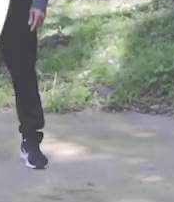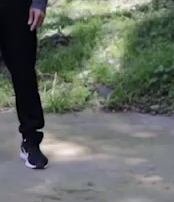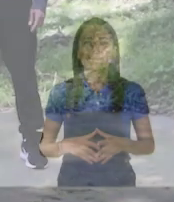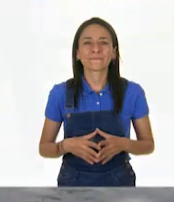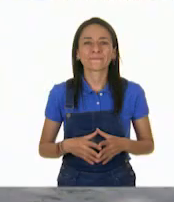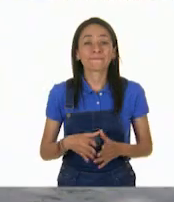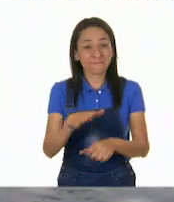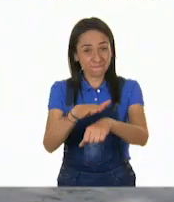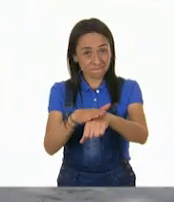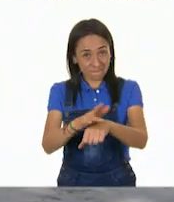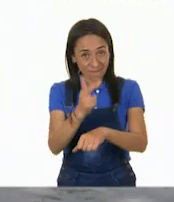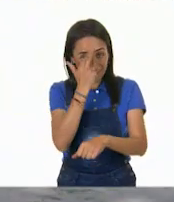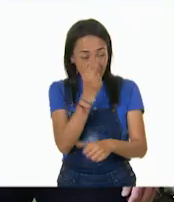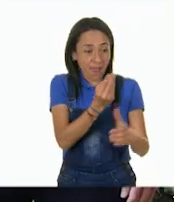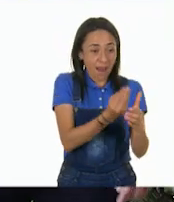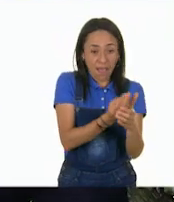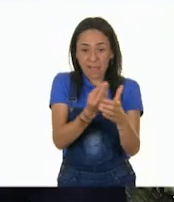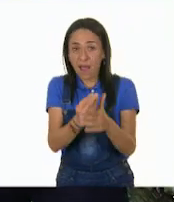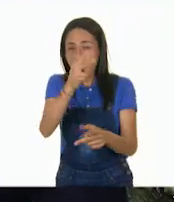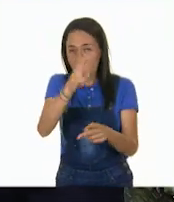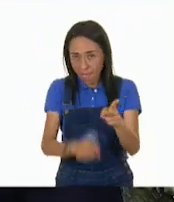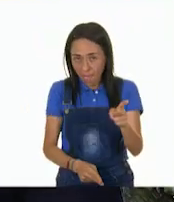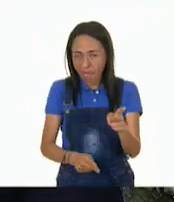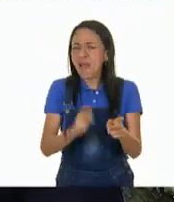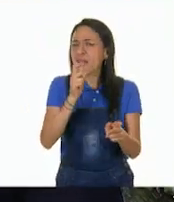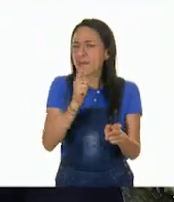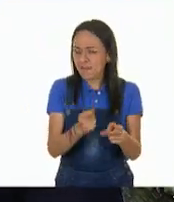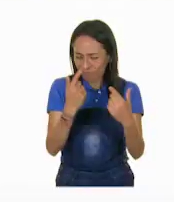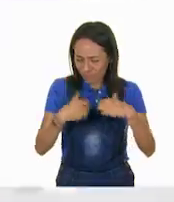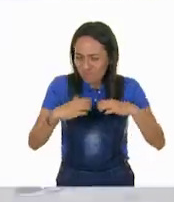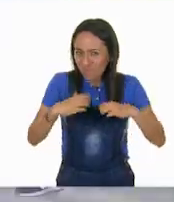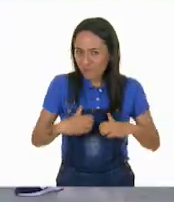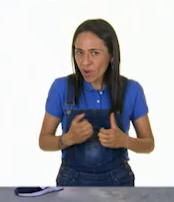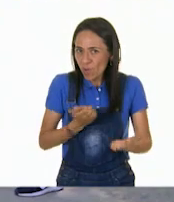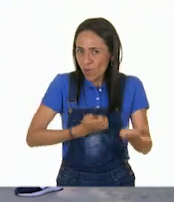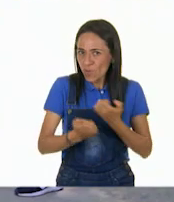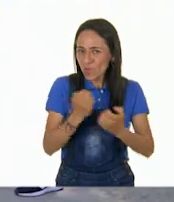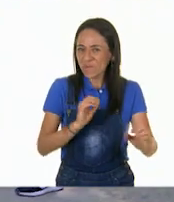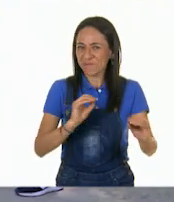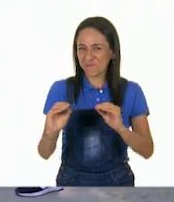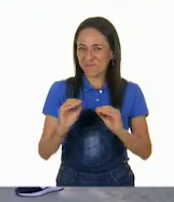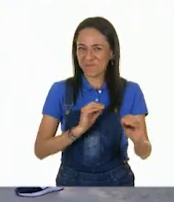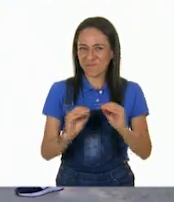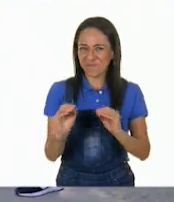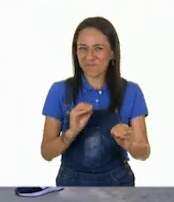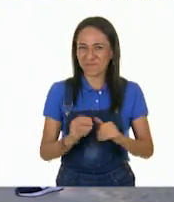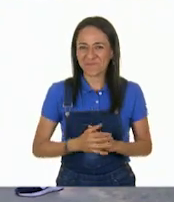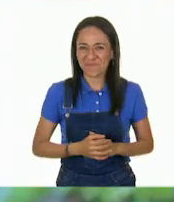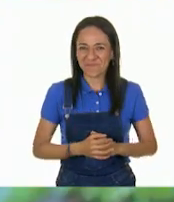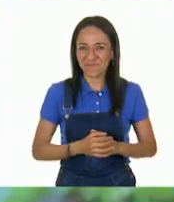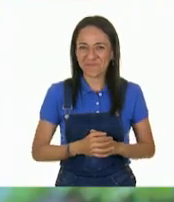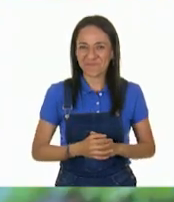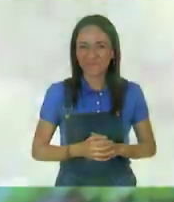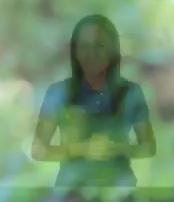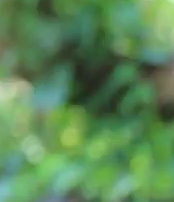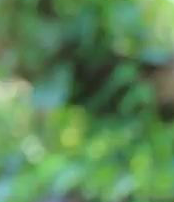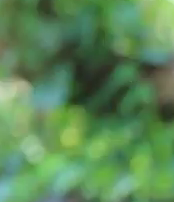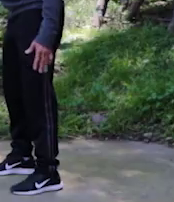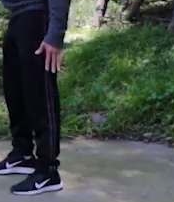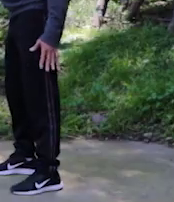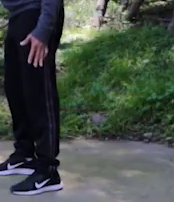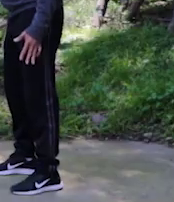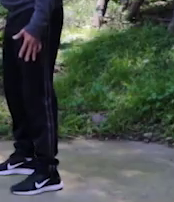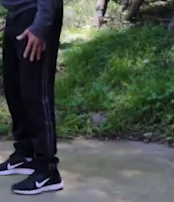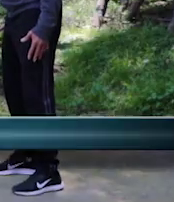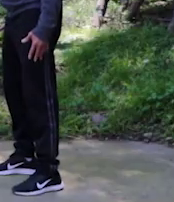recuerda entre clase y clase activa tu cuerpo en esta ocasión vamos a trabajar el tríceps vamos a